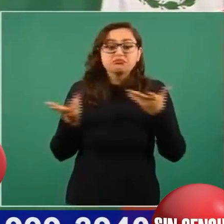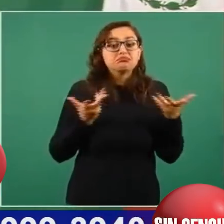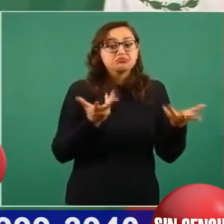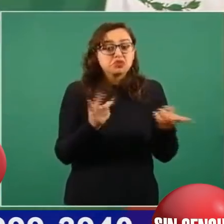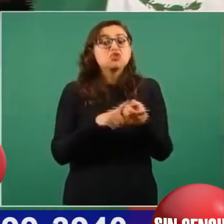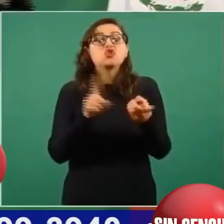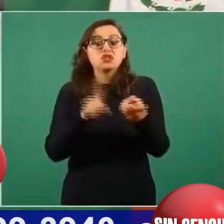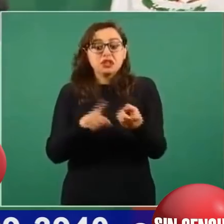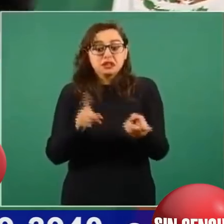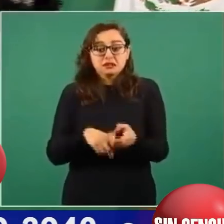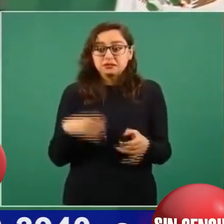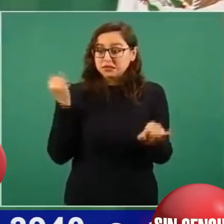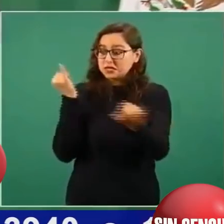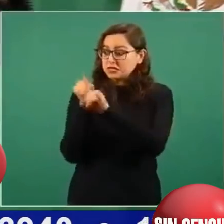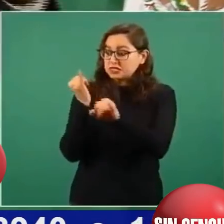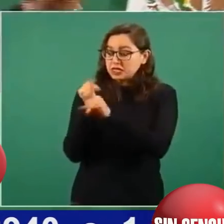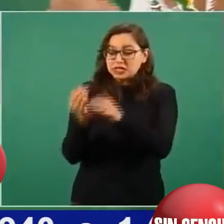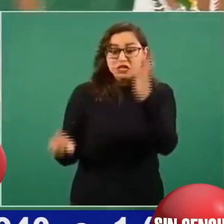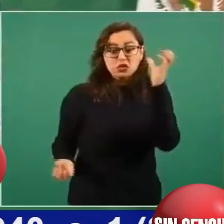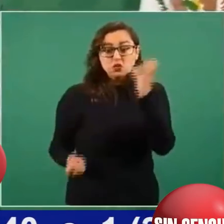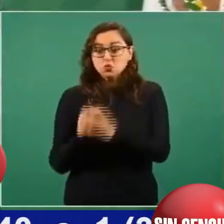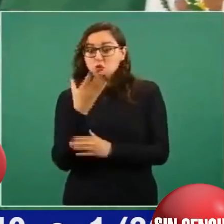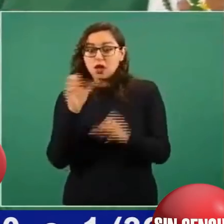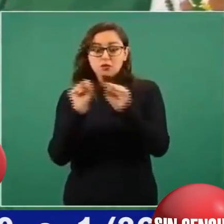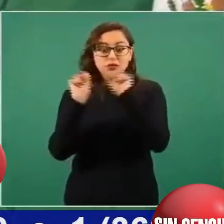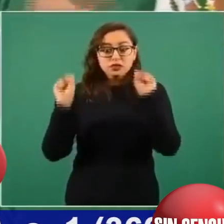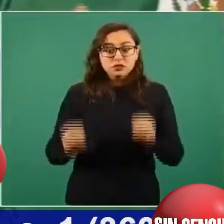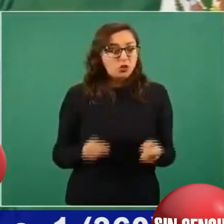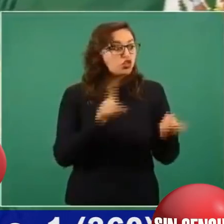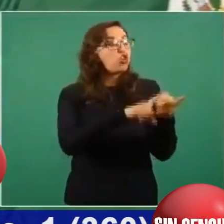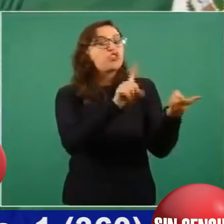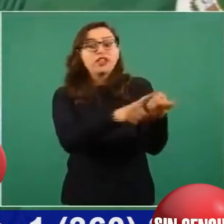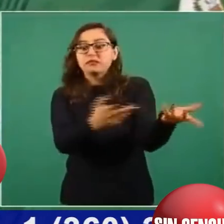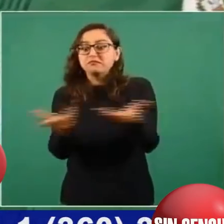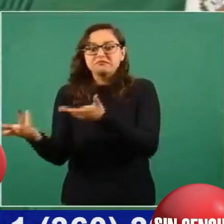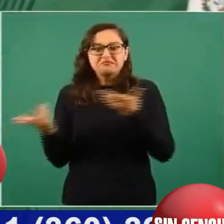Los sistemas de internet que instalaban en las escuelas. No hay nada.